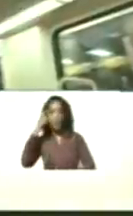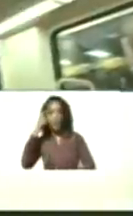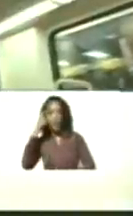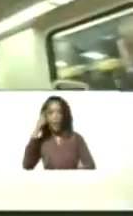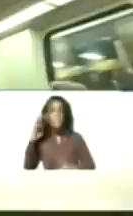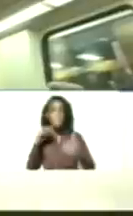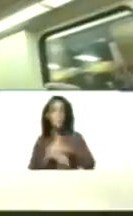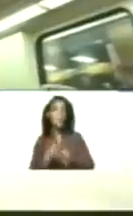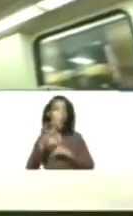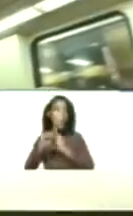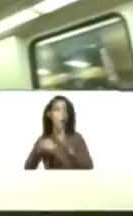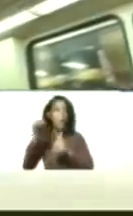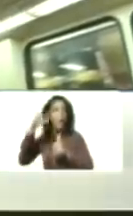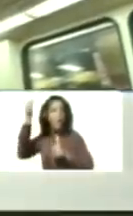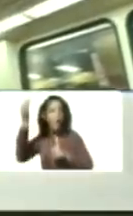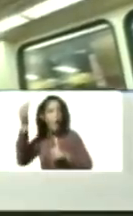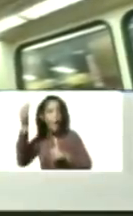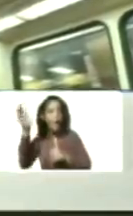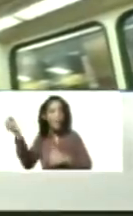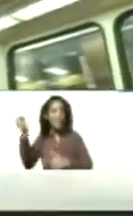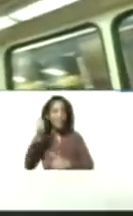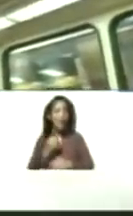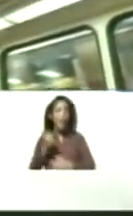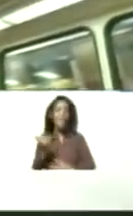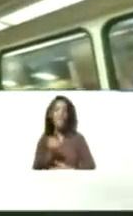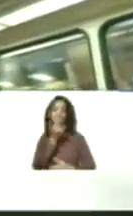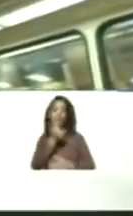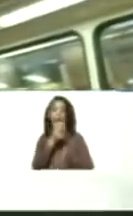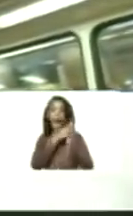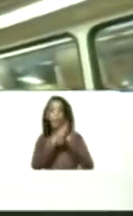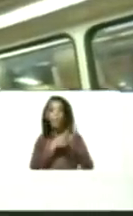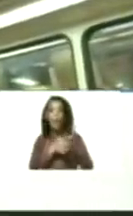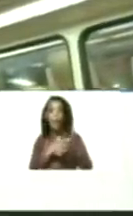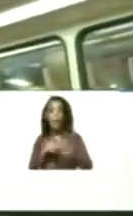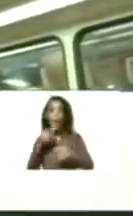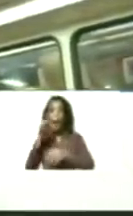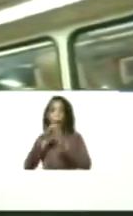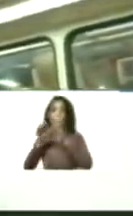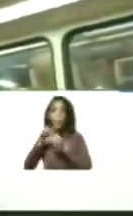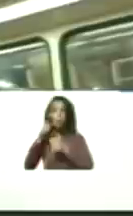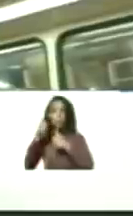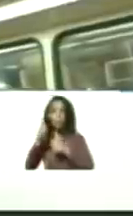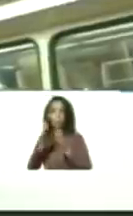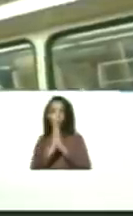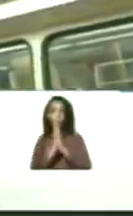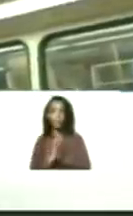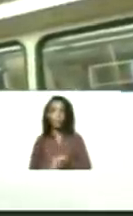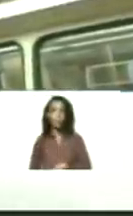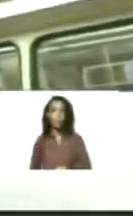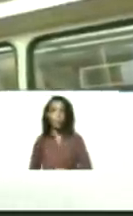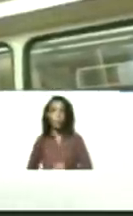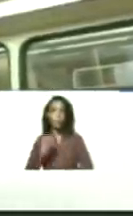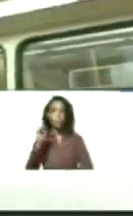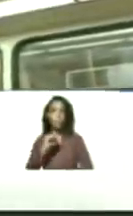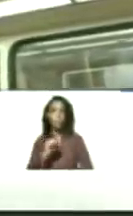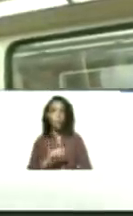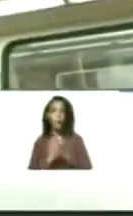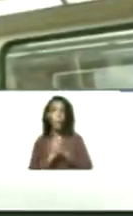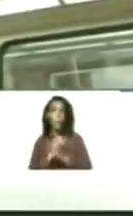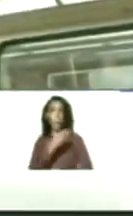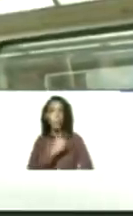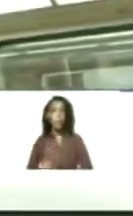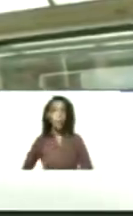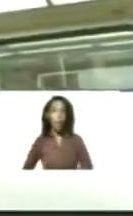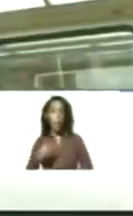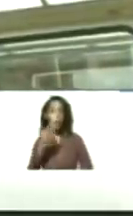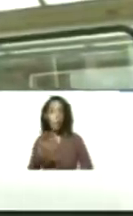Trenes comprados en el exterior y traían una falla estructural. Hipólito, explícalo bien, por favor. Bueno, sí, camarada presidente, tal cual usted